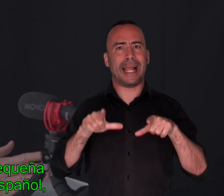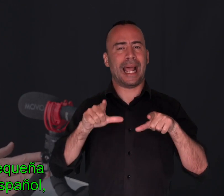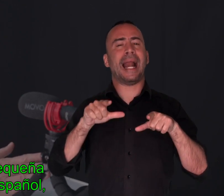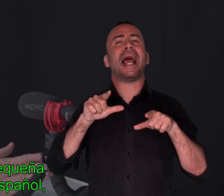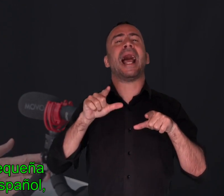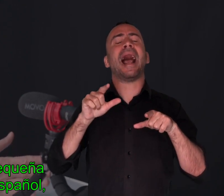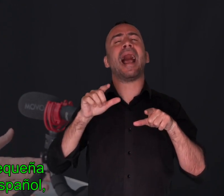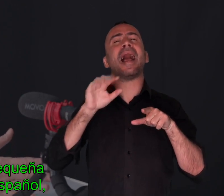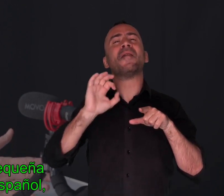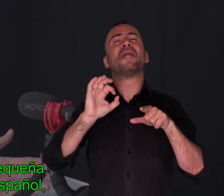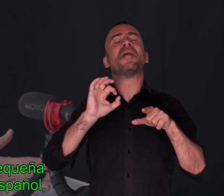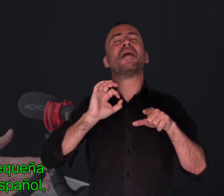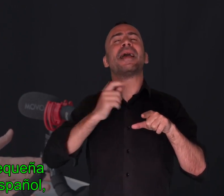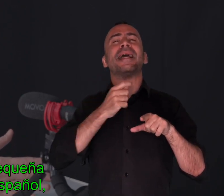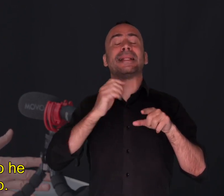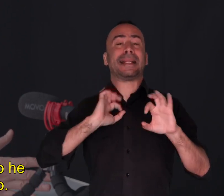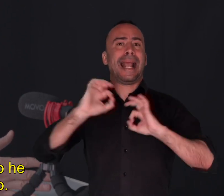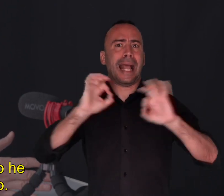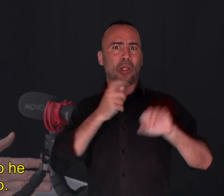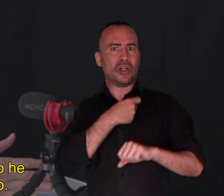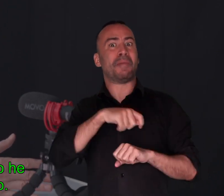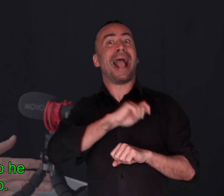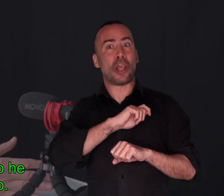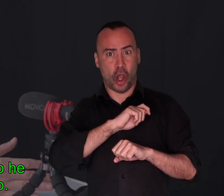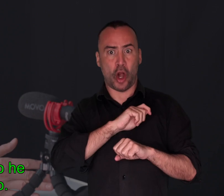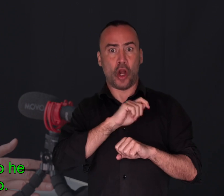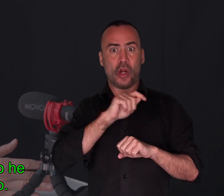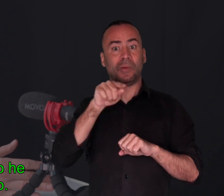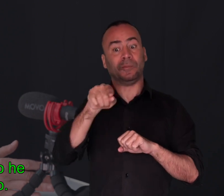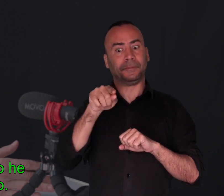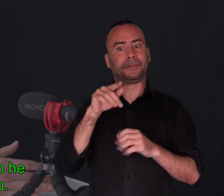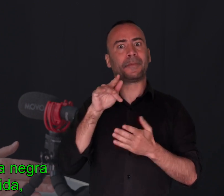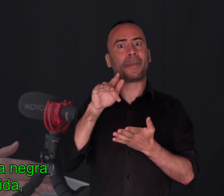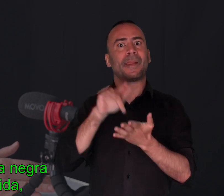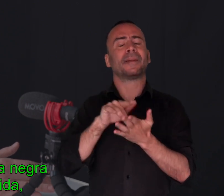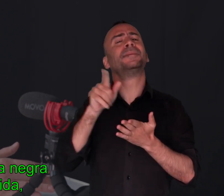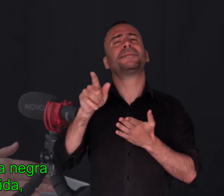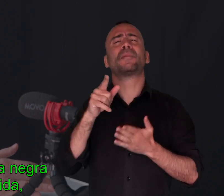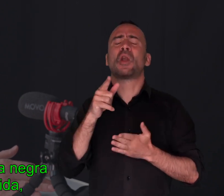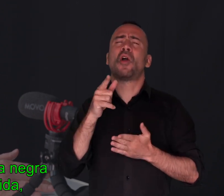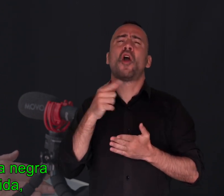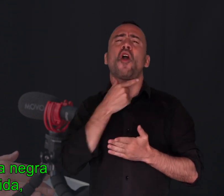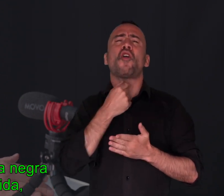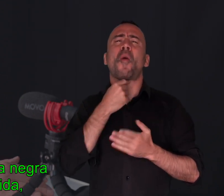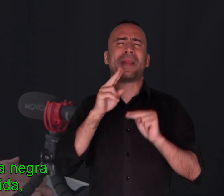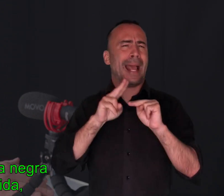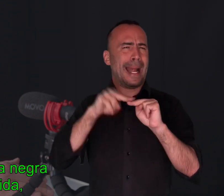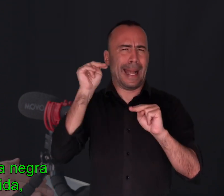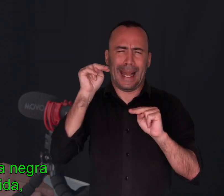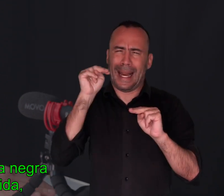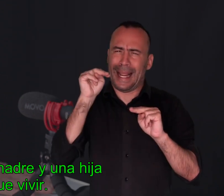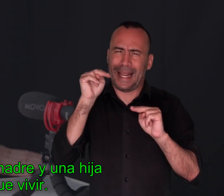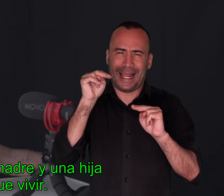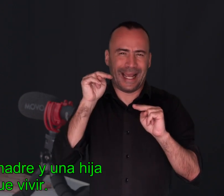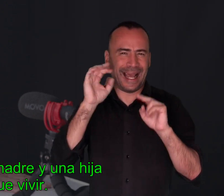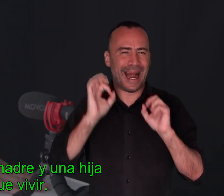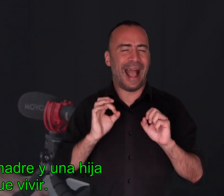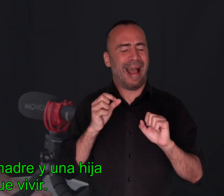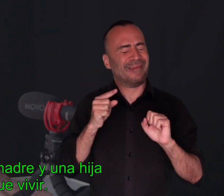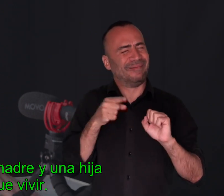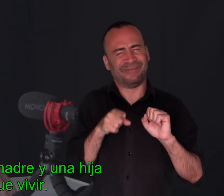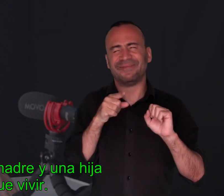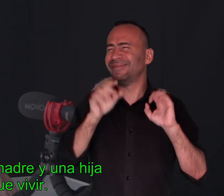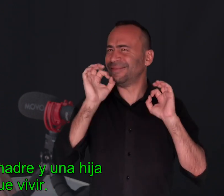en la sala pequeña del teatro español eso lo he perdido eso te lo has perdido y es comedia ácida ácida de una